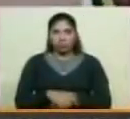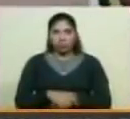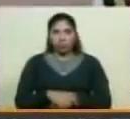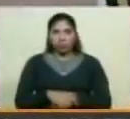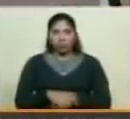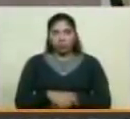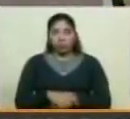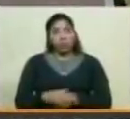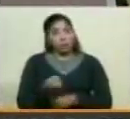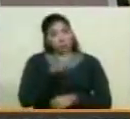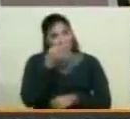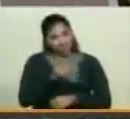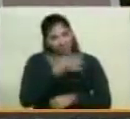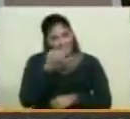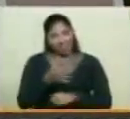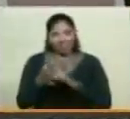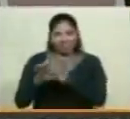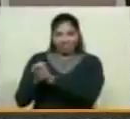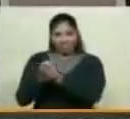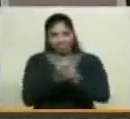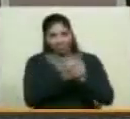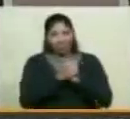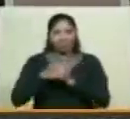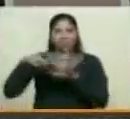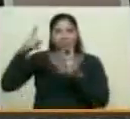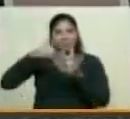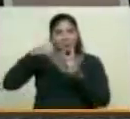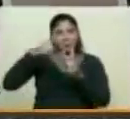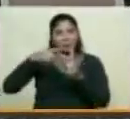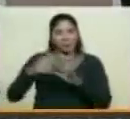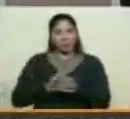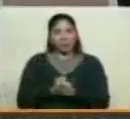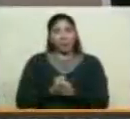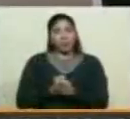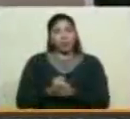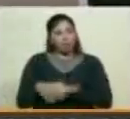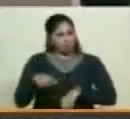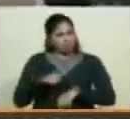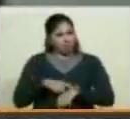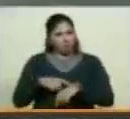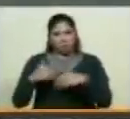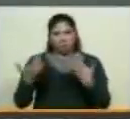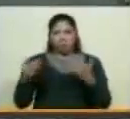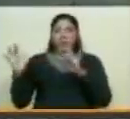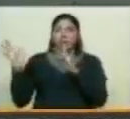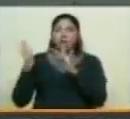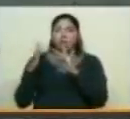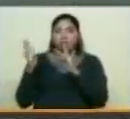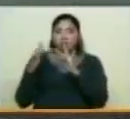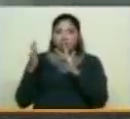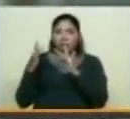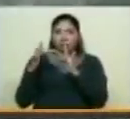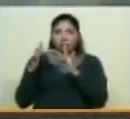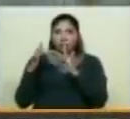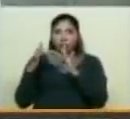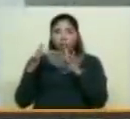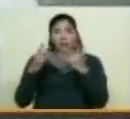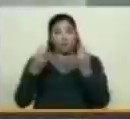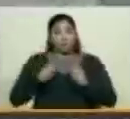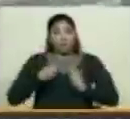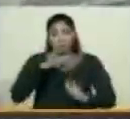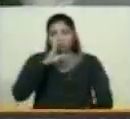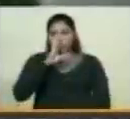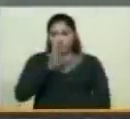buenas tardes amigos de venezolana de televisión a esta hora establecemos este contacto en vivo y en directo